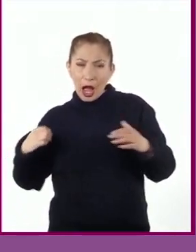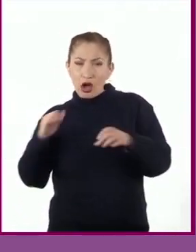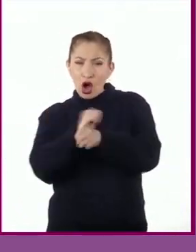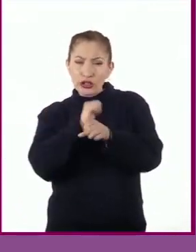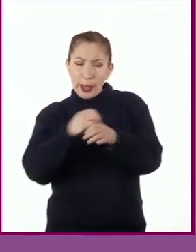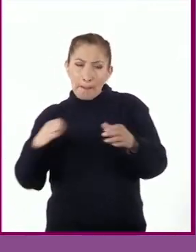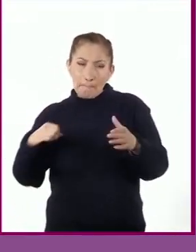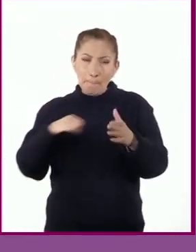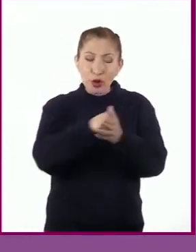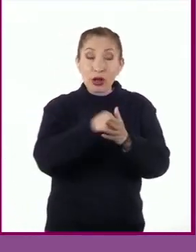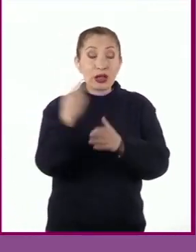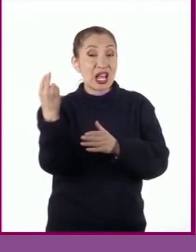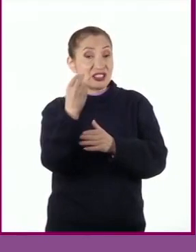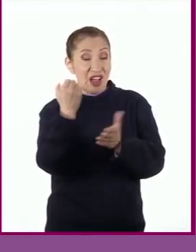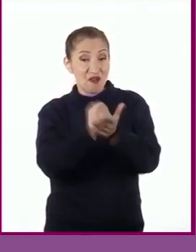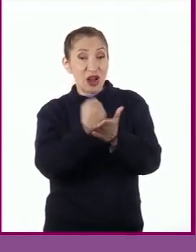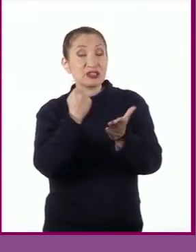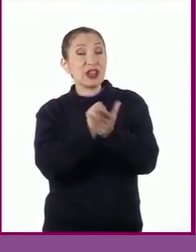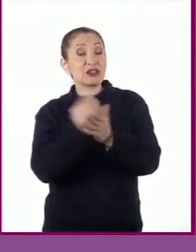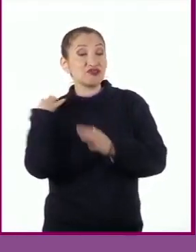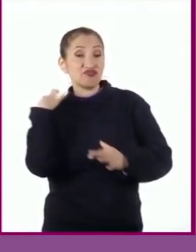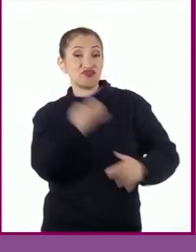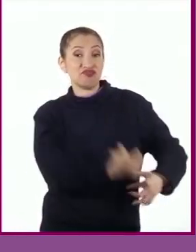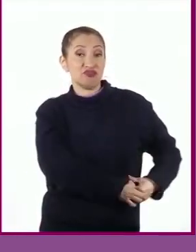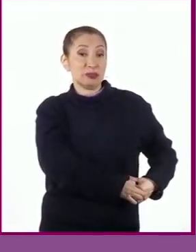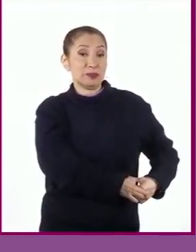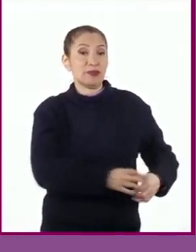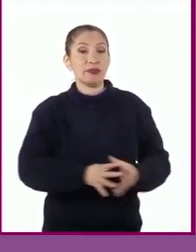es obligatorio el uso del cinturón de seguridad.